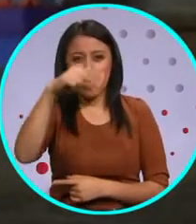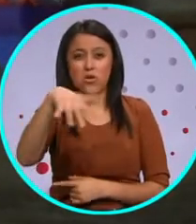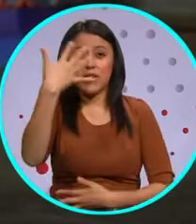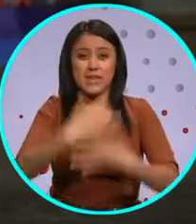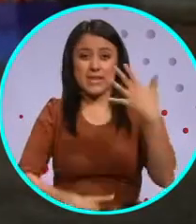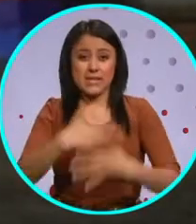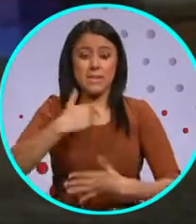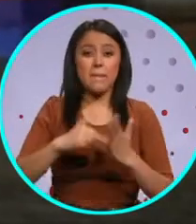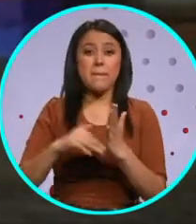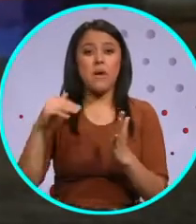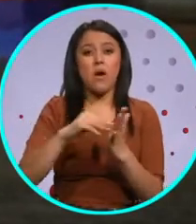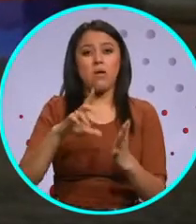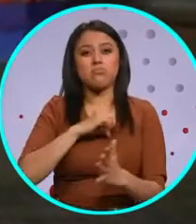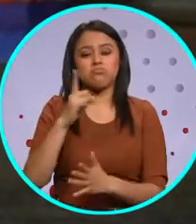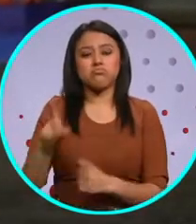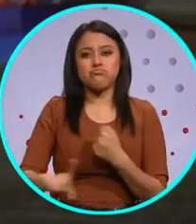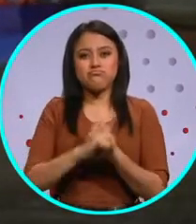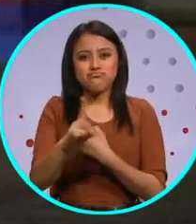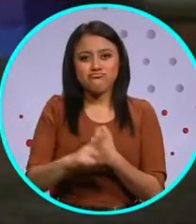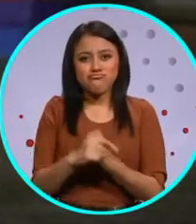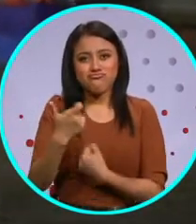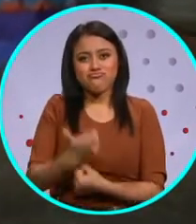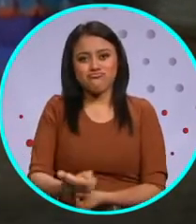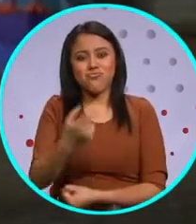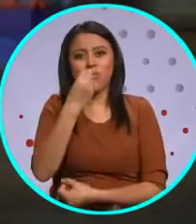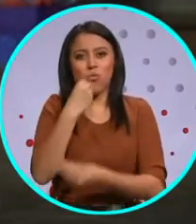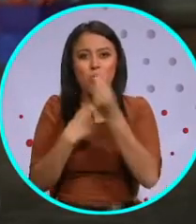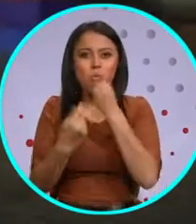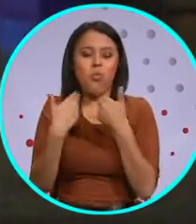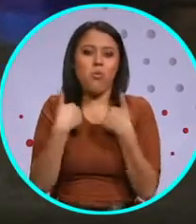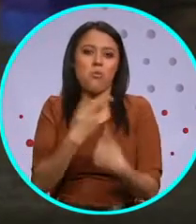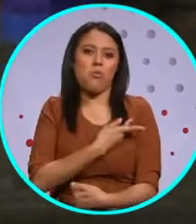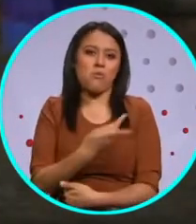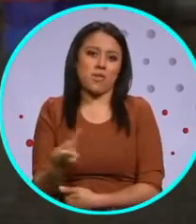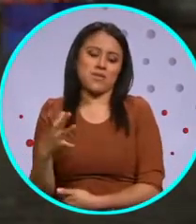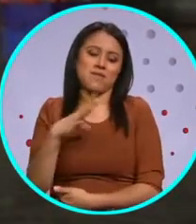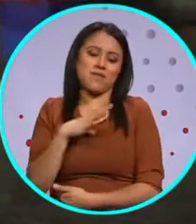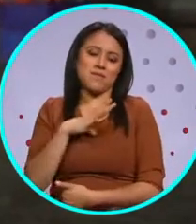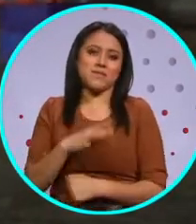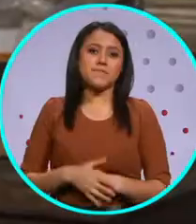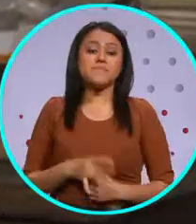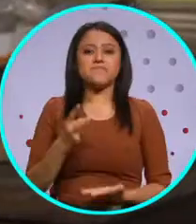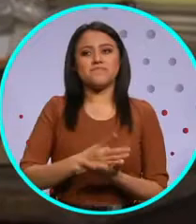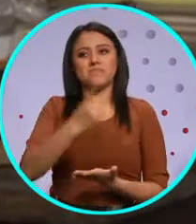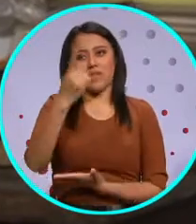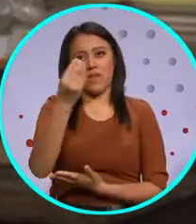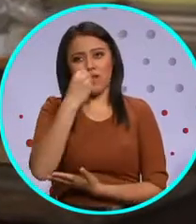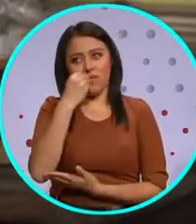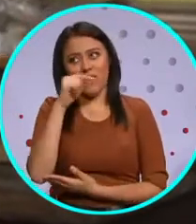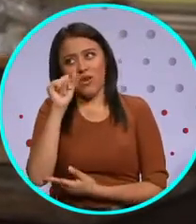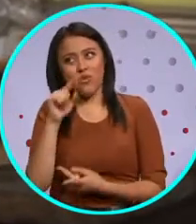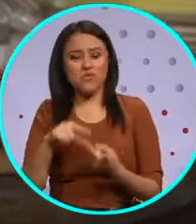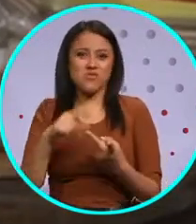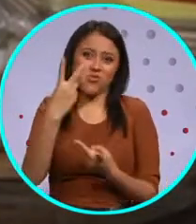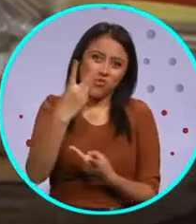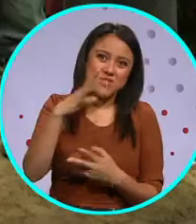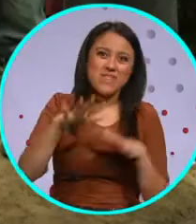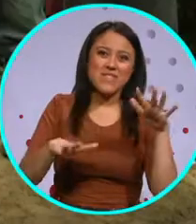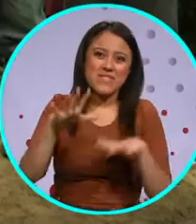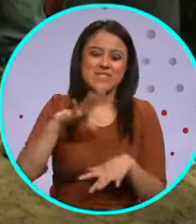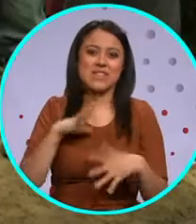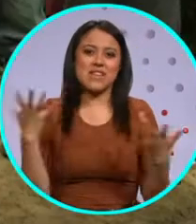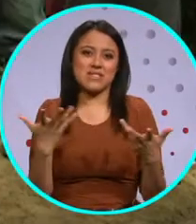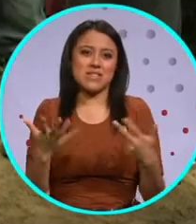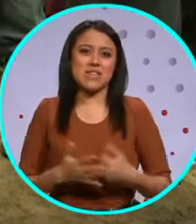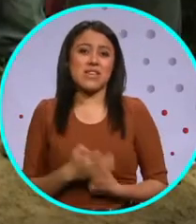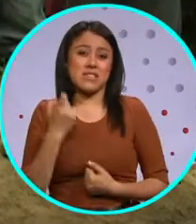tienen deterioro nutricional a consecuencia de factores económicos y sólo realizan una comida o con mucha suerte 2 al día estas